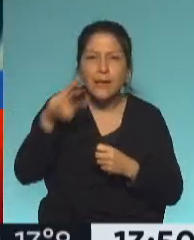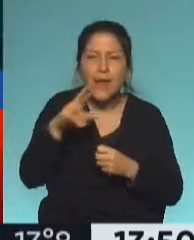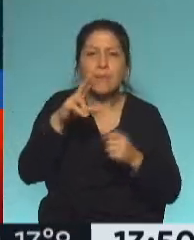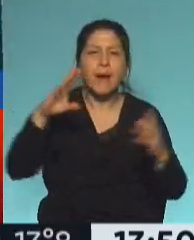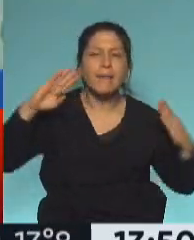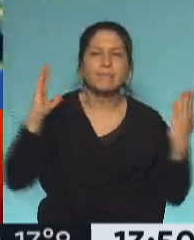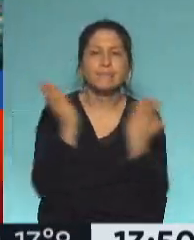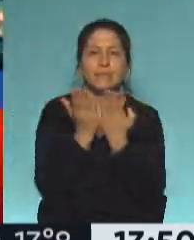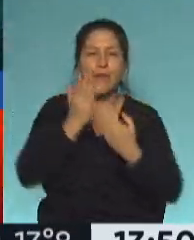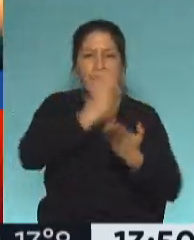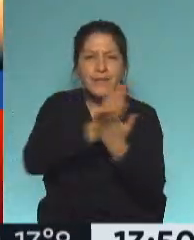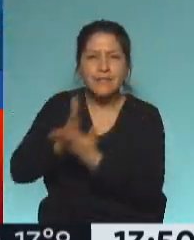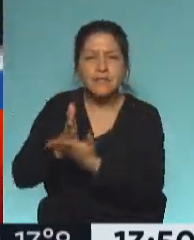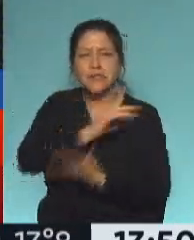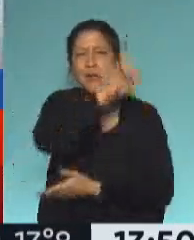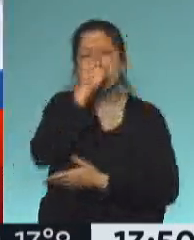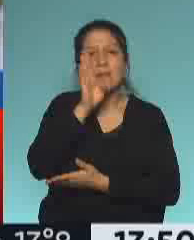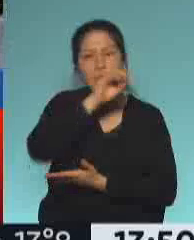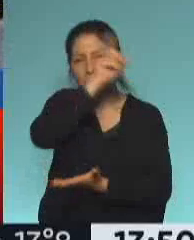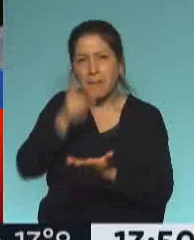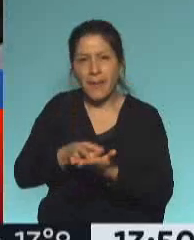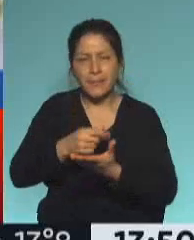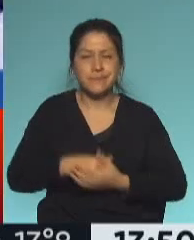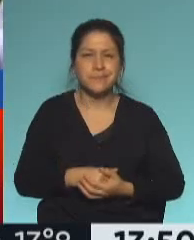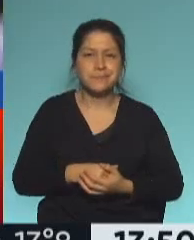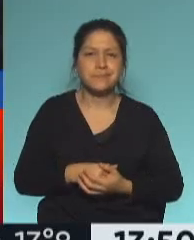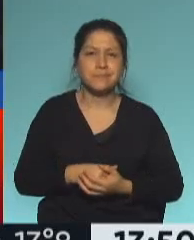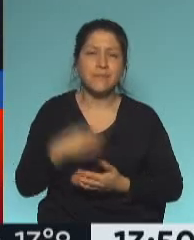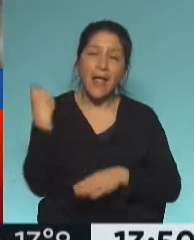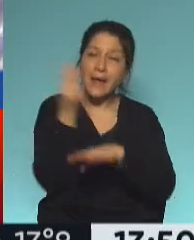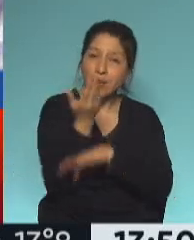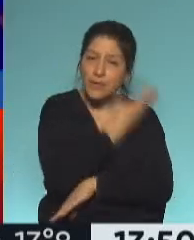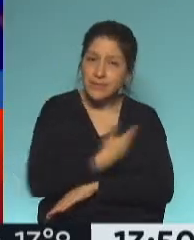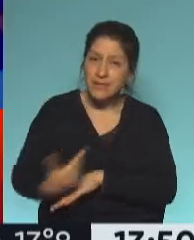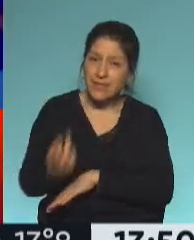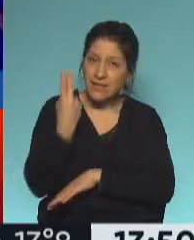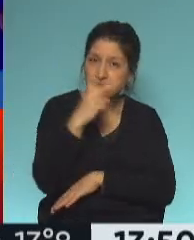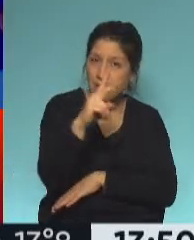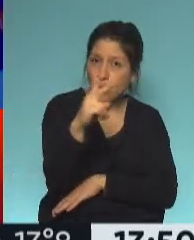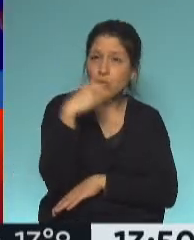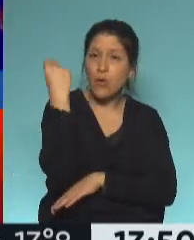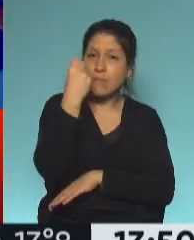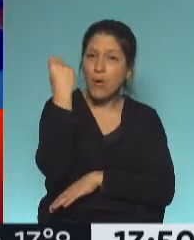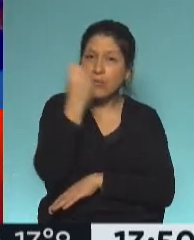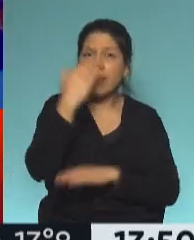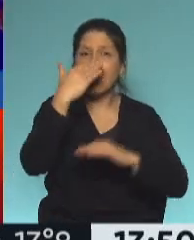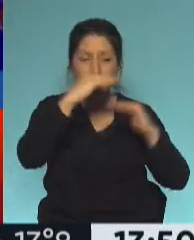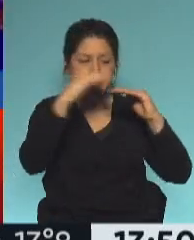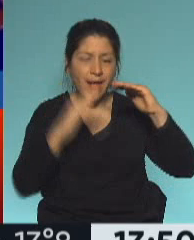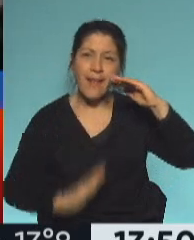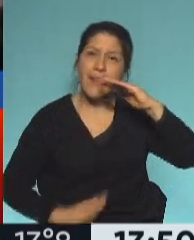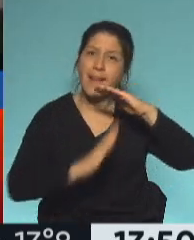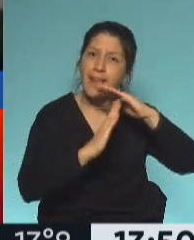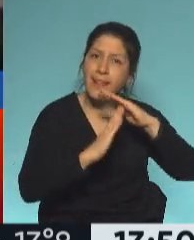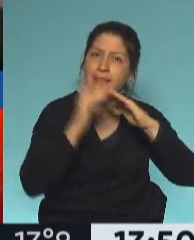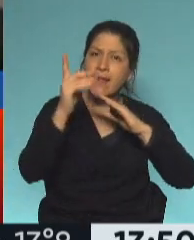y financieras impuestas por Washington. El cargo de presidente es el segundo en importancia después del líder supremo y ejerce